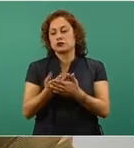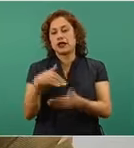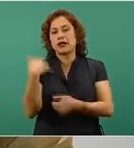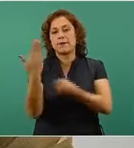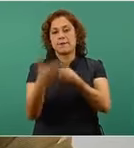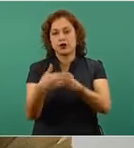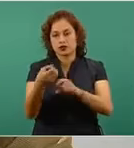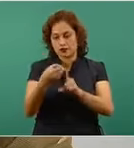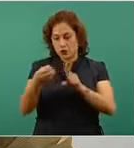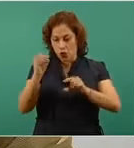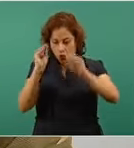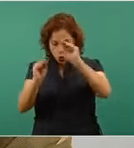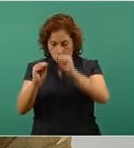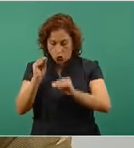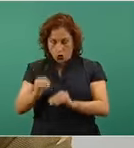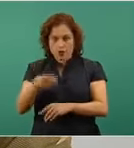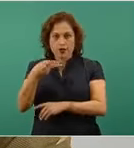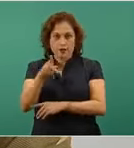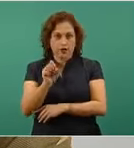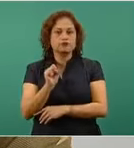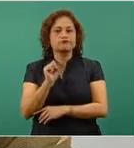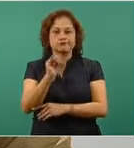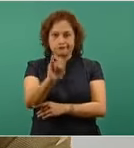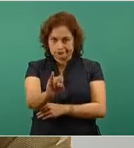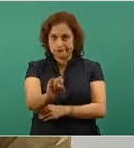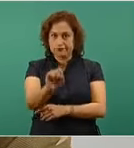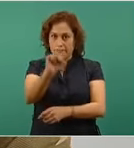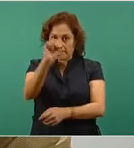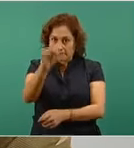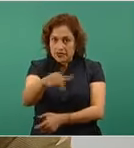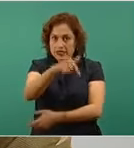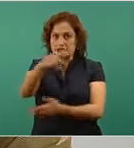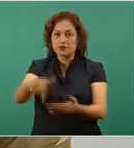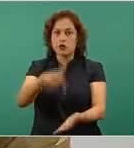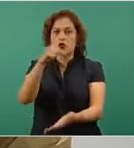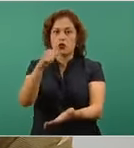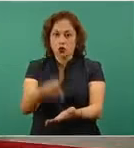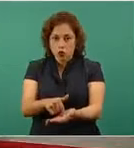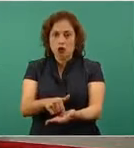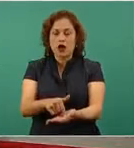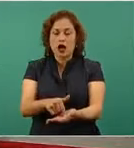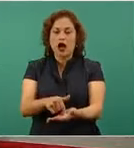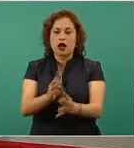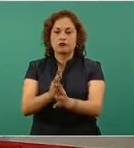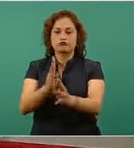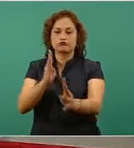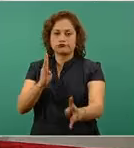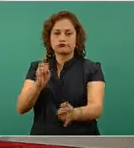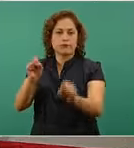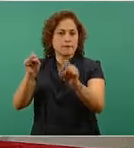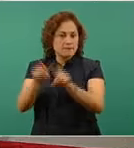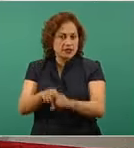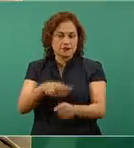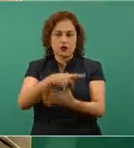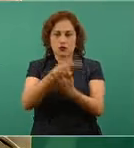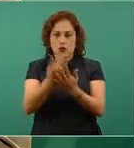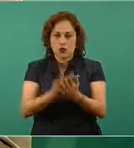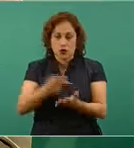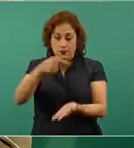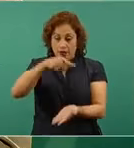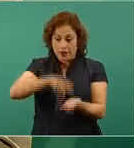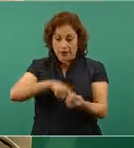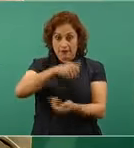organicen, pero sí, en general serán los mismos tipos de sitios que han sido muy eficientes, el mismo tipo de programación. La Ciudad de México ha tenido también